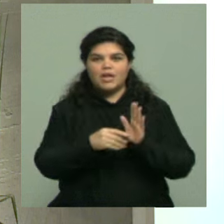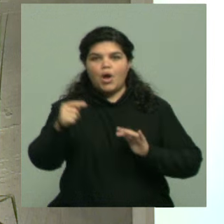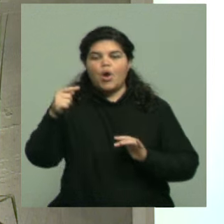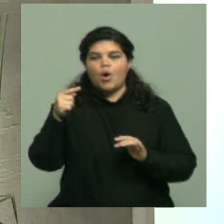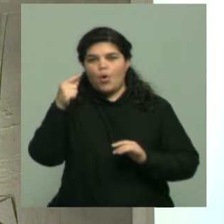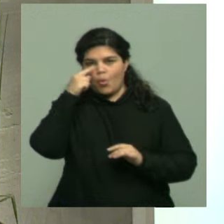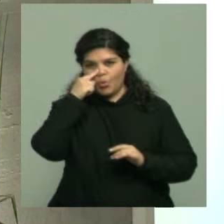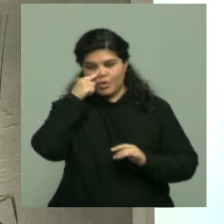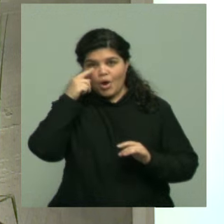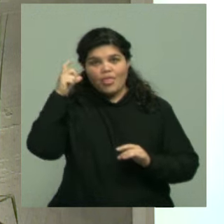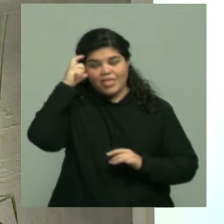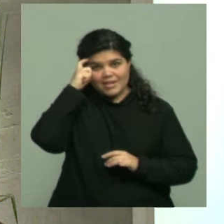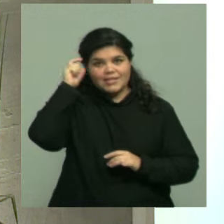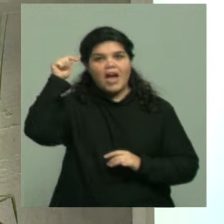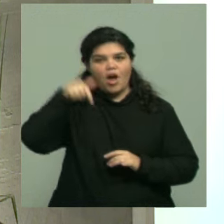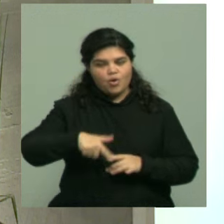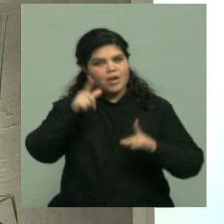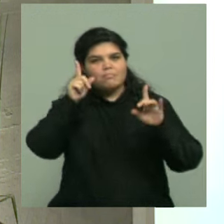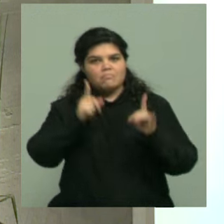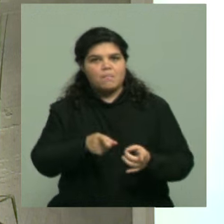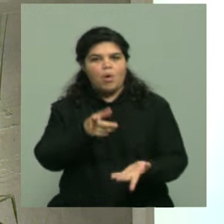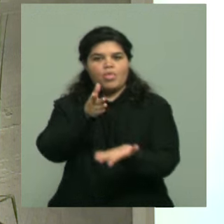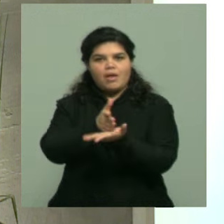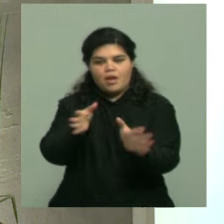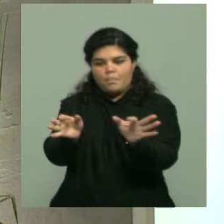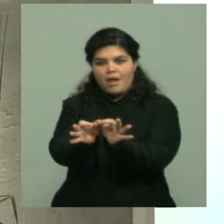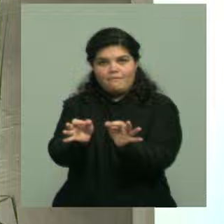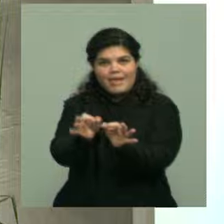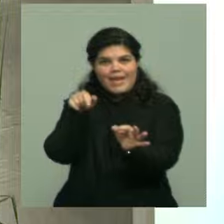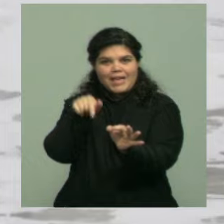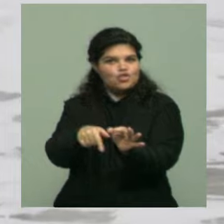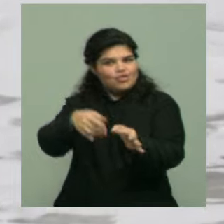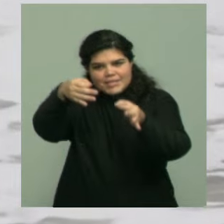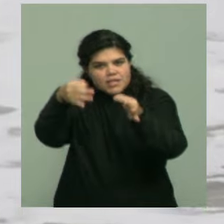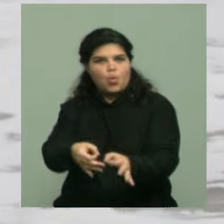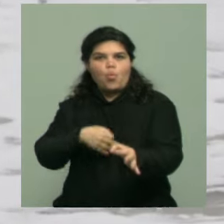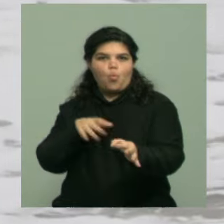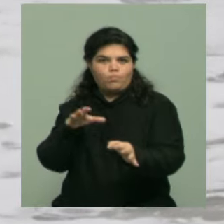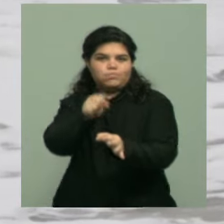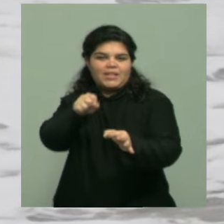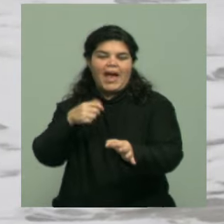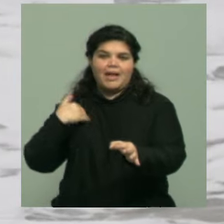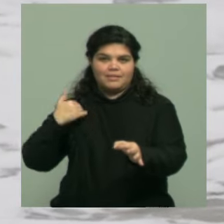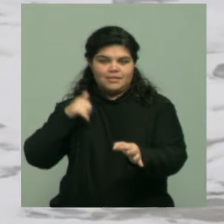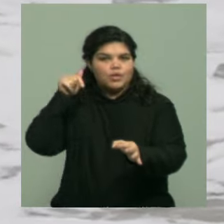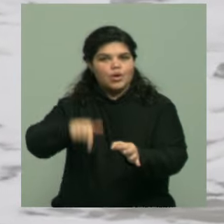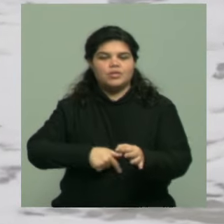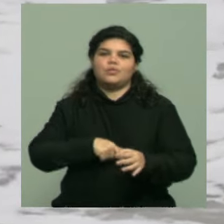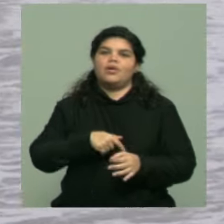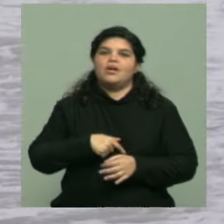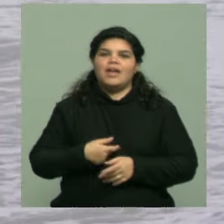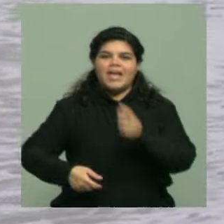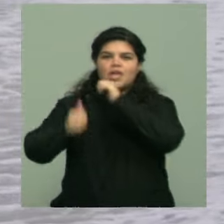de la Afirmación de los Derechos Argentinos sobre Islas Malvinas. Los mismos tienen un sustento histórico, jurídico,